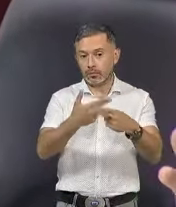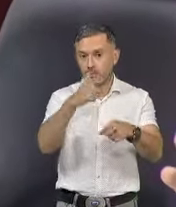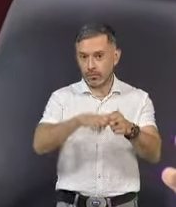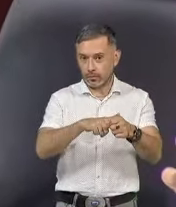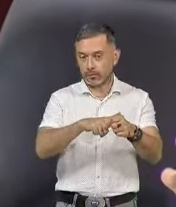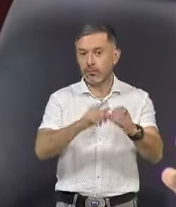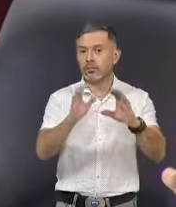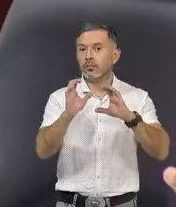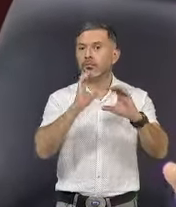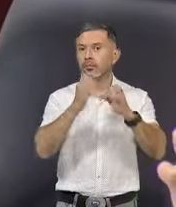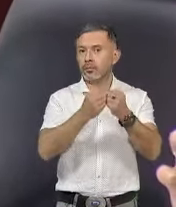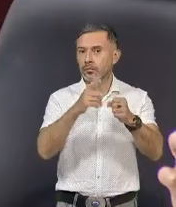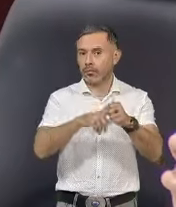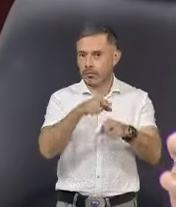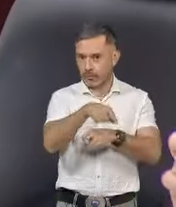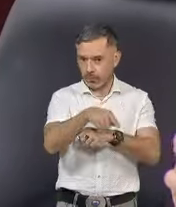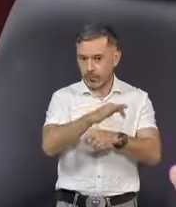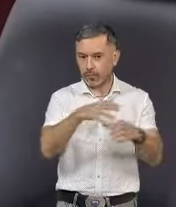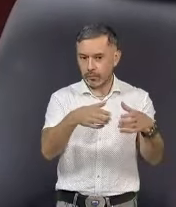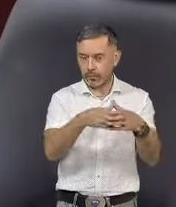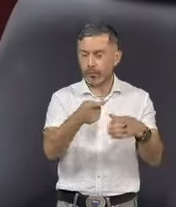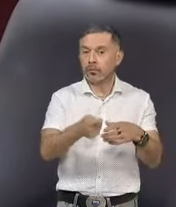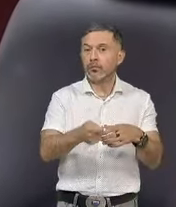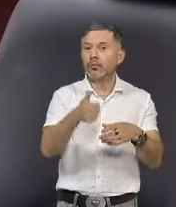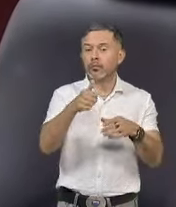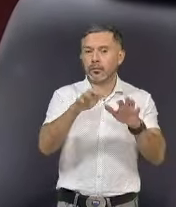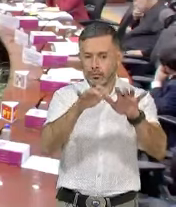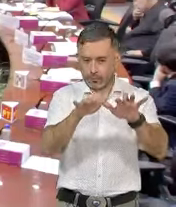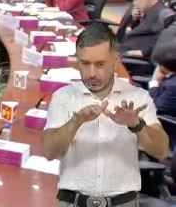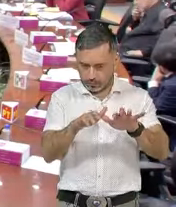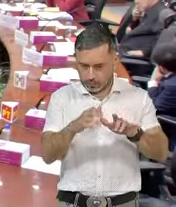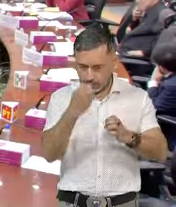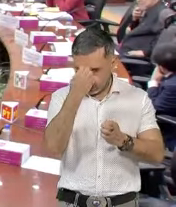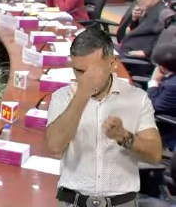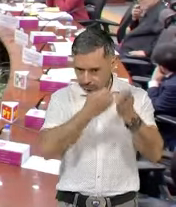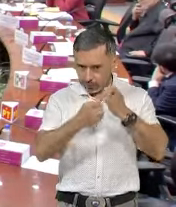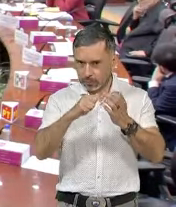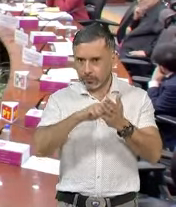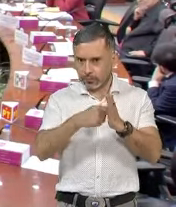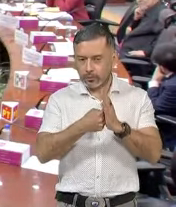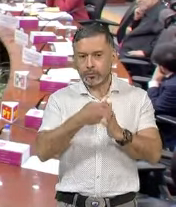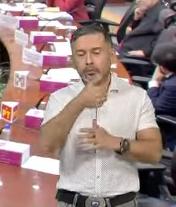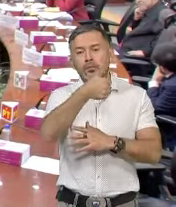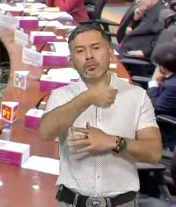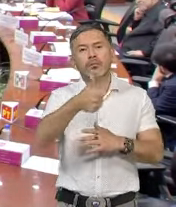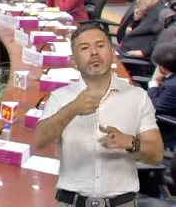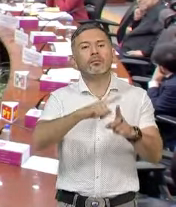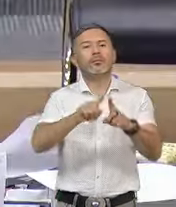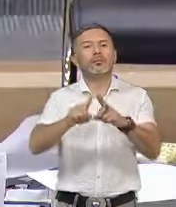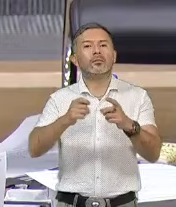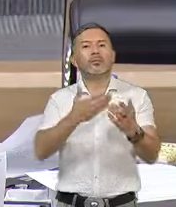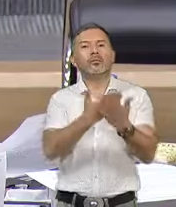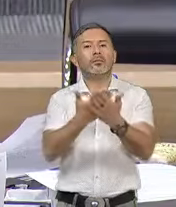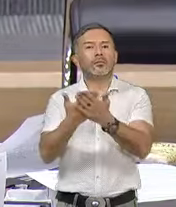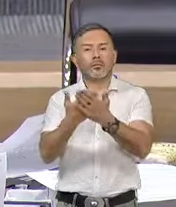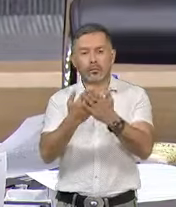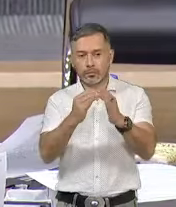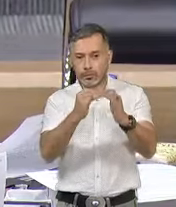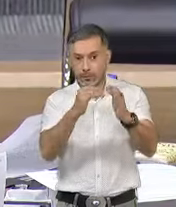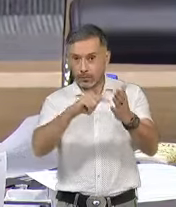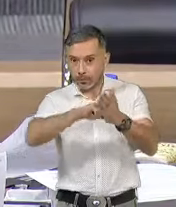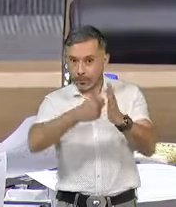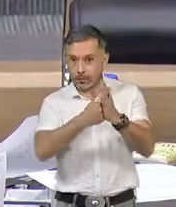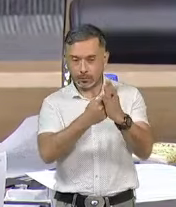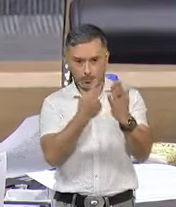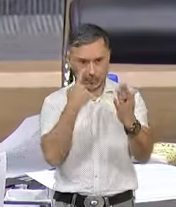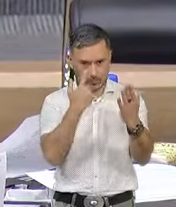presentó por primera vez un análisis técnico respecto a las diferentes propuestas que se tenían propuestas que